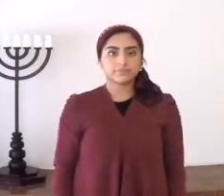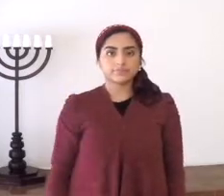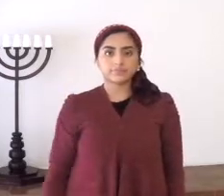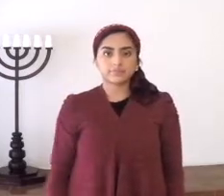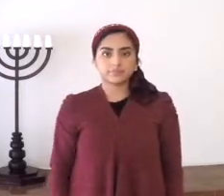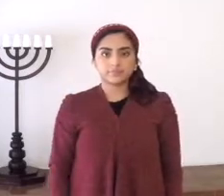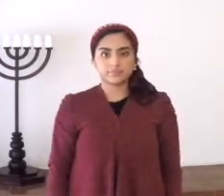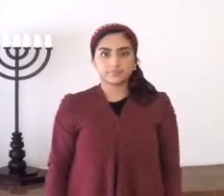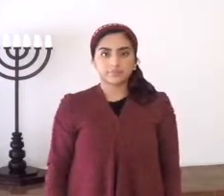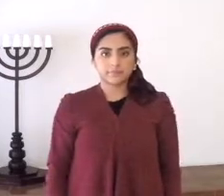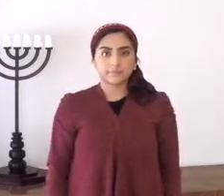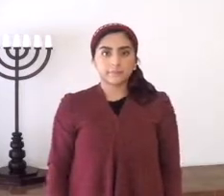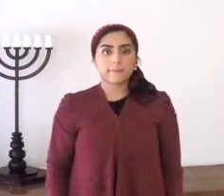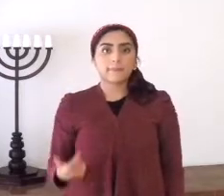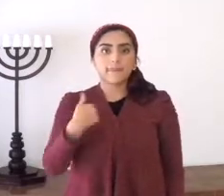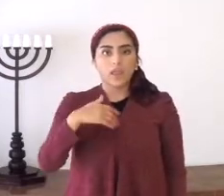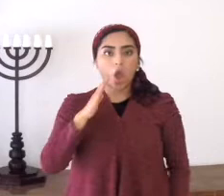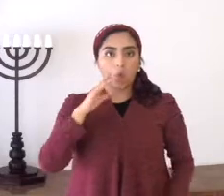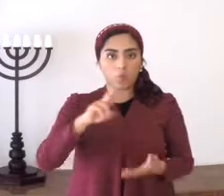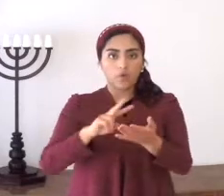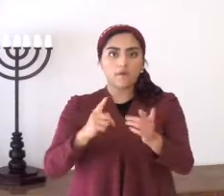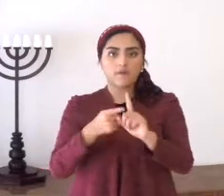Bereshit 15.